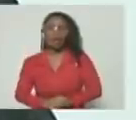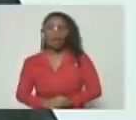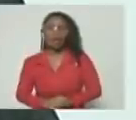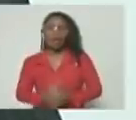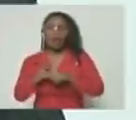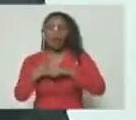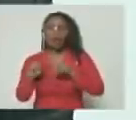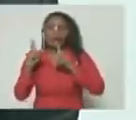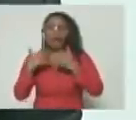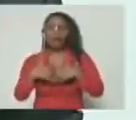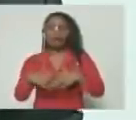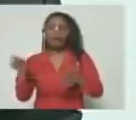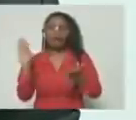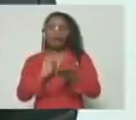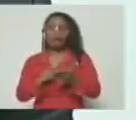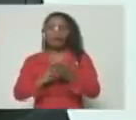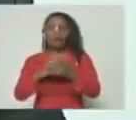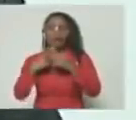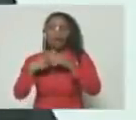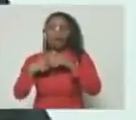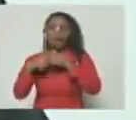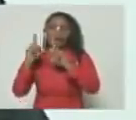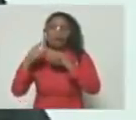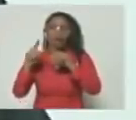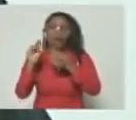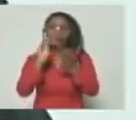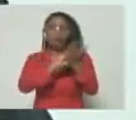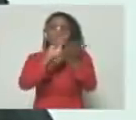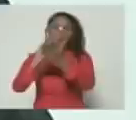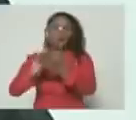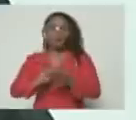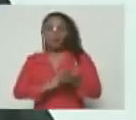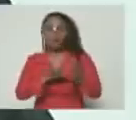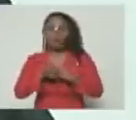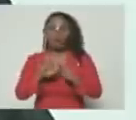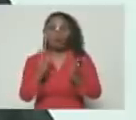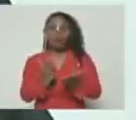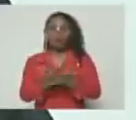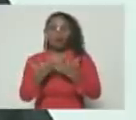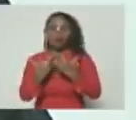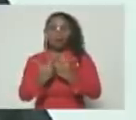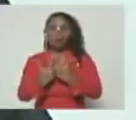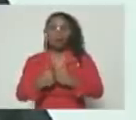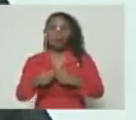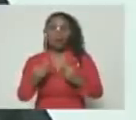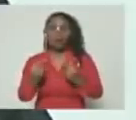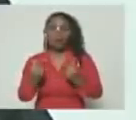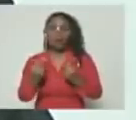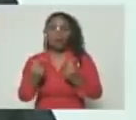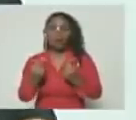otras empresas establecidas en otras partes del mundo, administrando recursos.